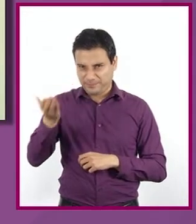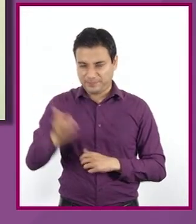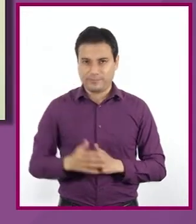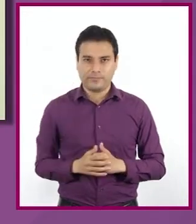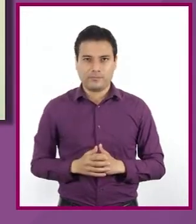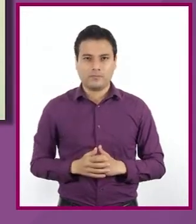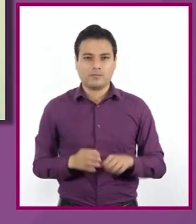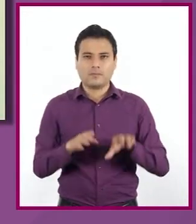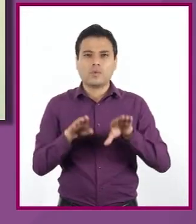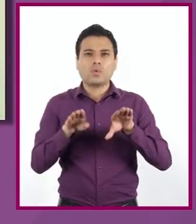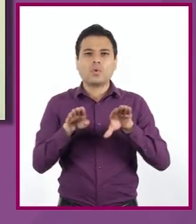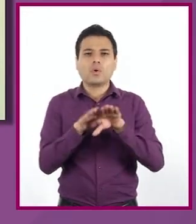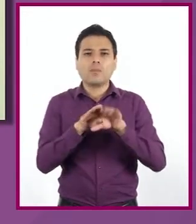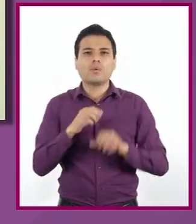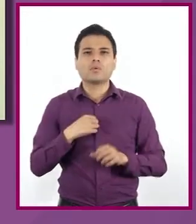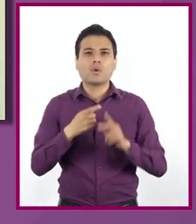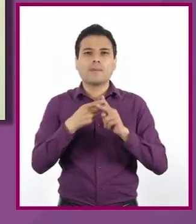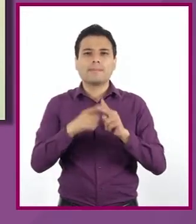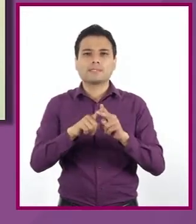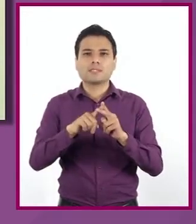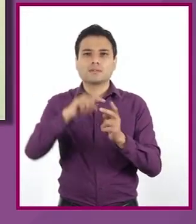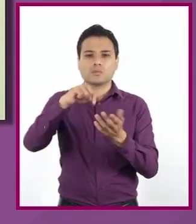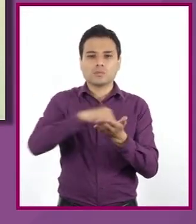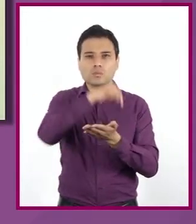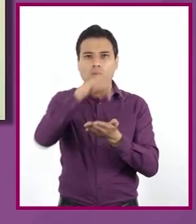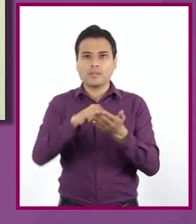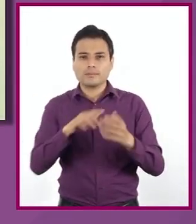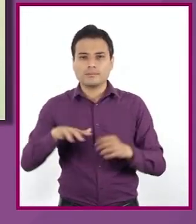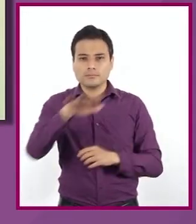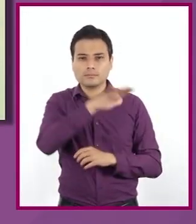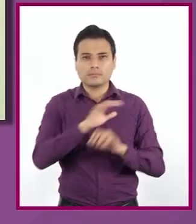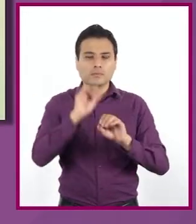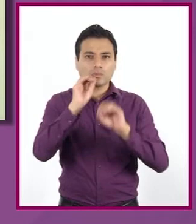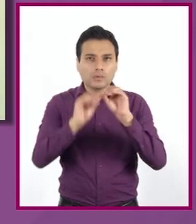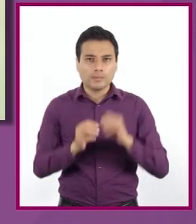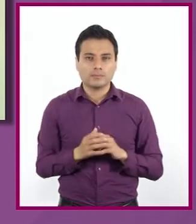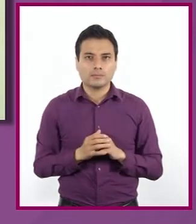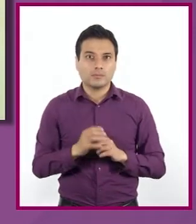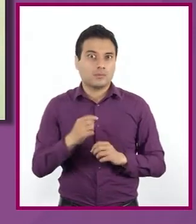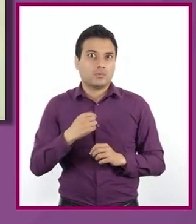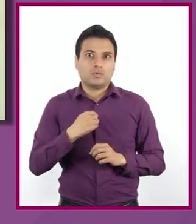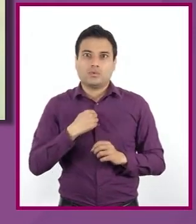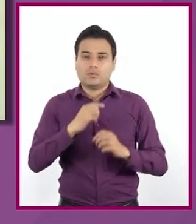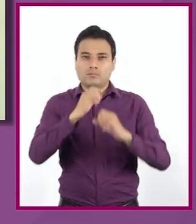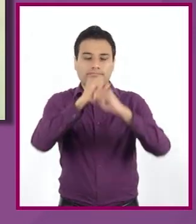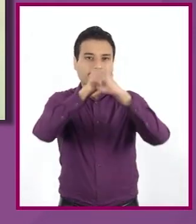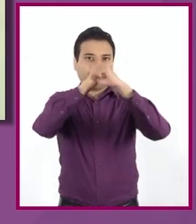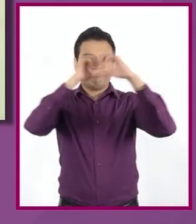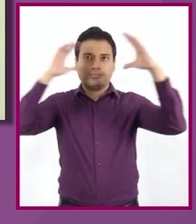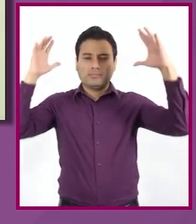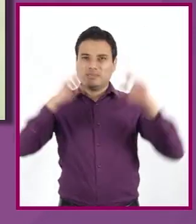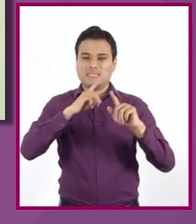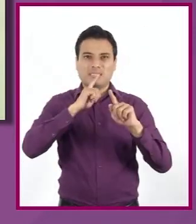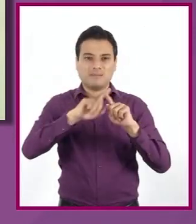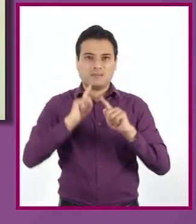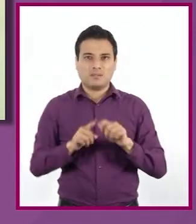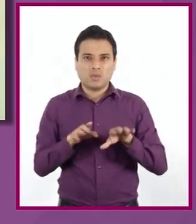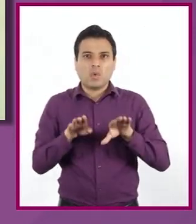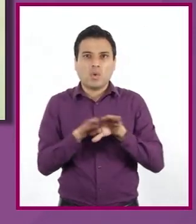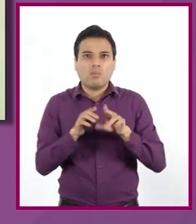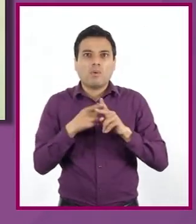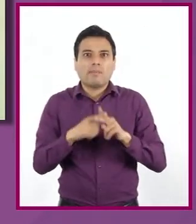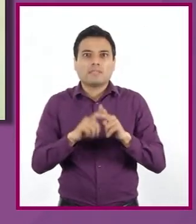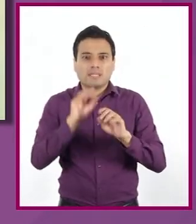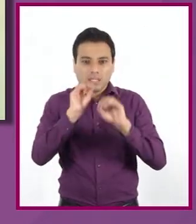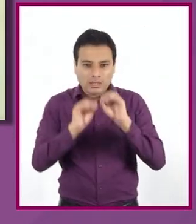¿Cómo puedo empezar a crear el espacio escénico de mi relato? Ya que imaginé tantas cosas que no sé por dónde comenzar sin dejar pasar